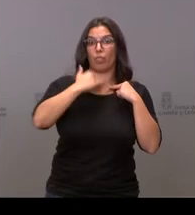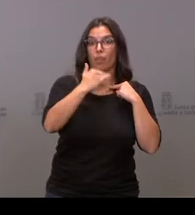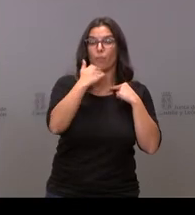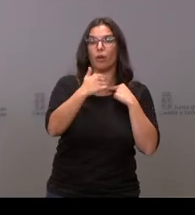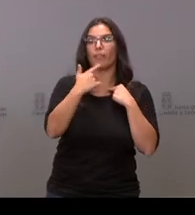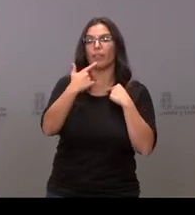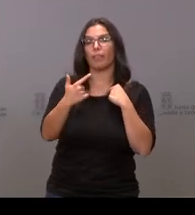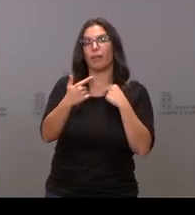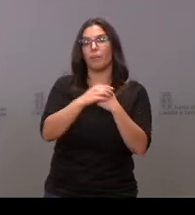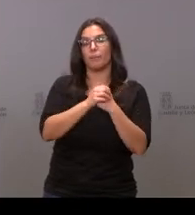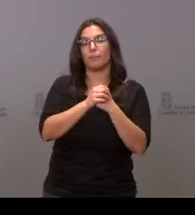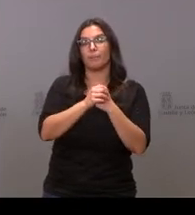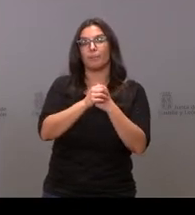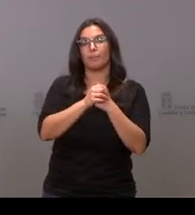de